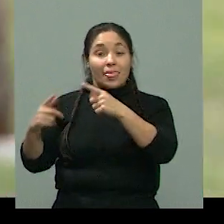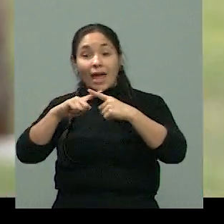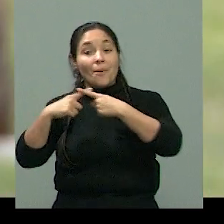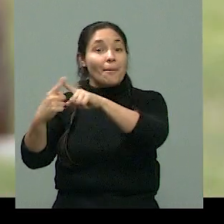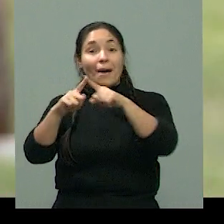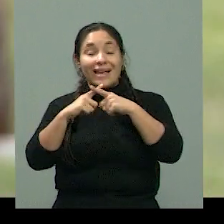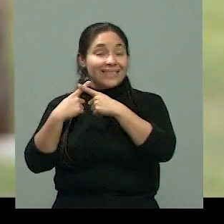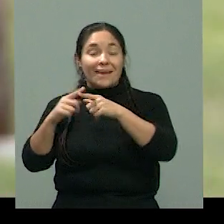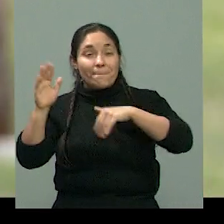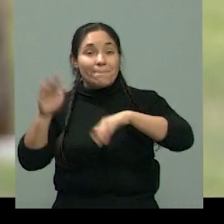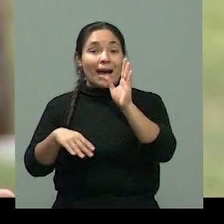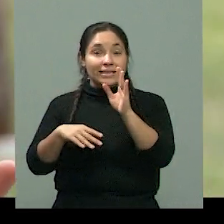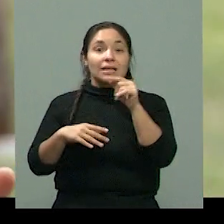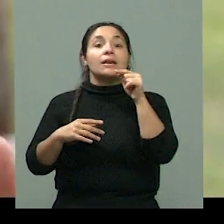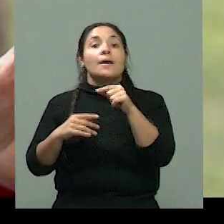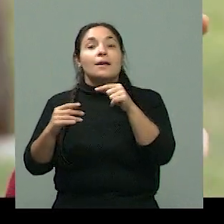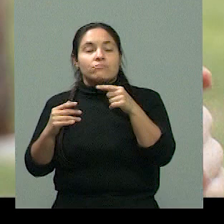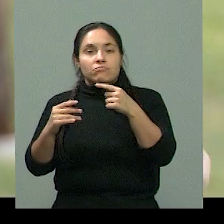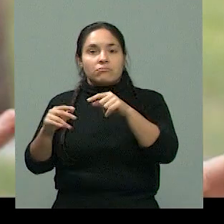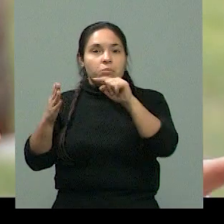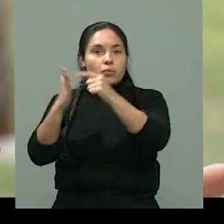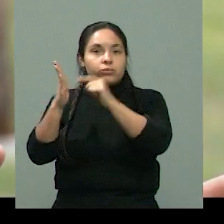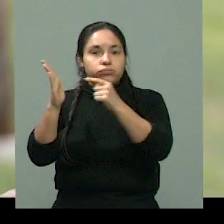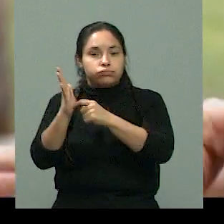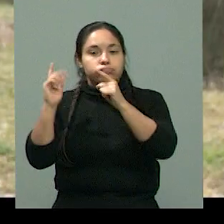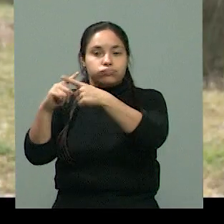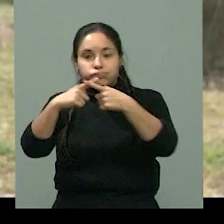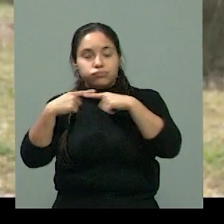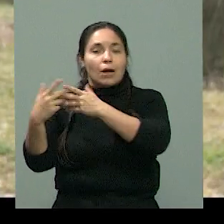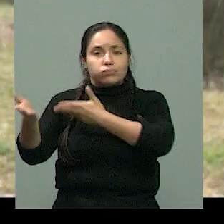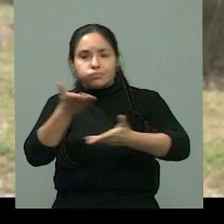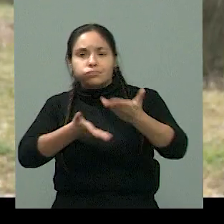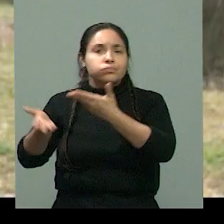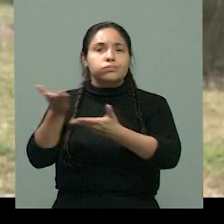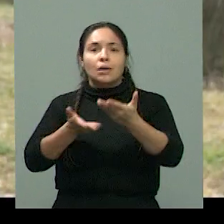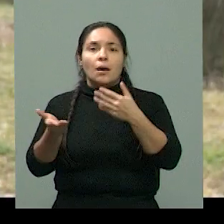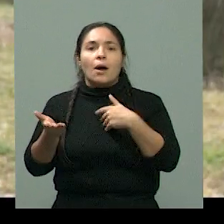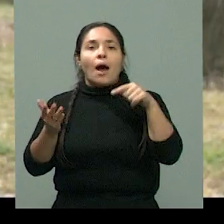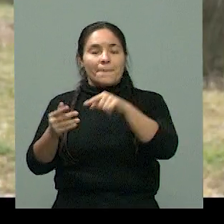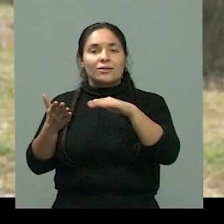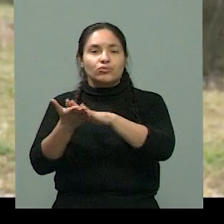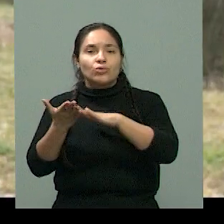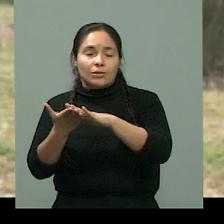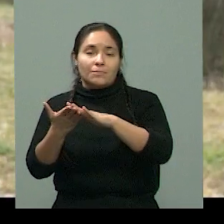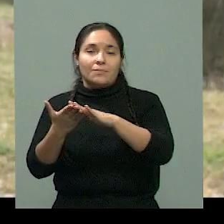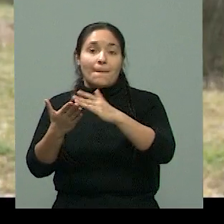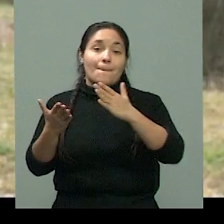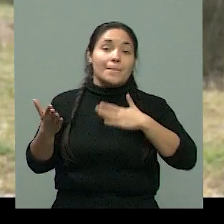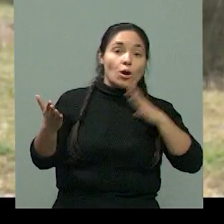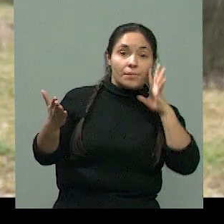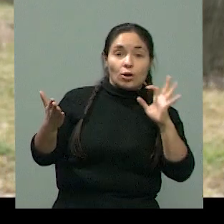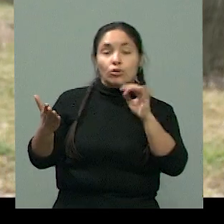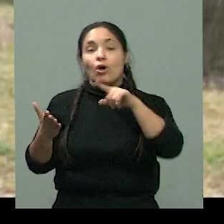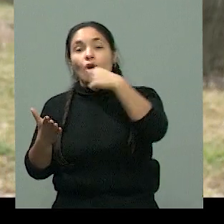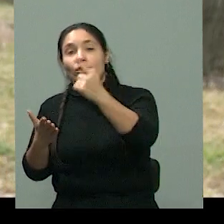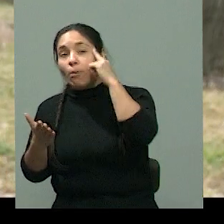está poniendo en cuestión esto que yo te decía al principio, eso que vos creés que debe resolverse y lo que yo creo que es distinto,